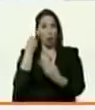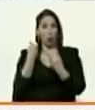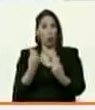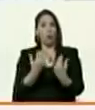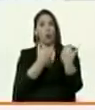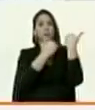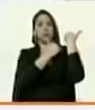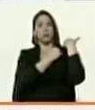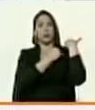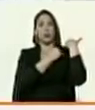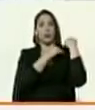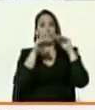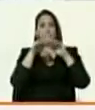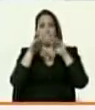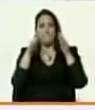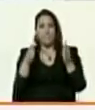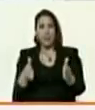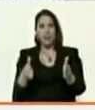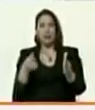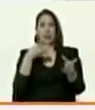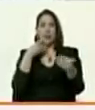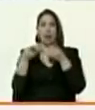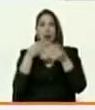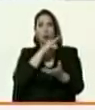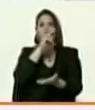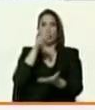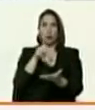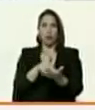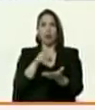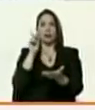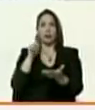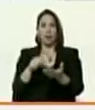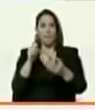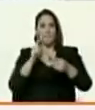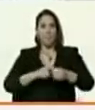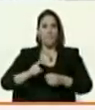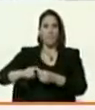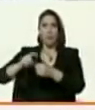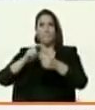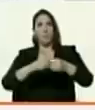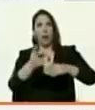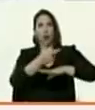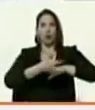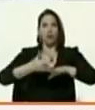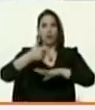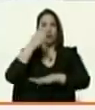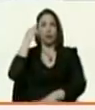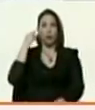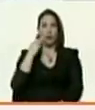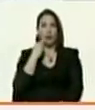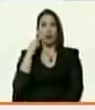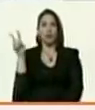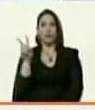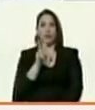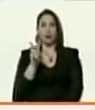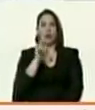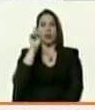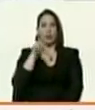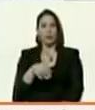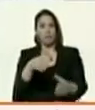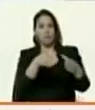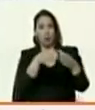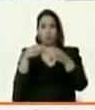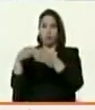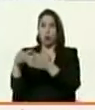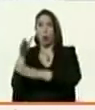representantes de la Mesa de Diálogo Nacional, que incluye, repito, a miembros del gobierno bolivariano de Venezuela y a factores de la oposición,